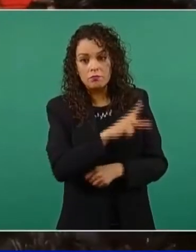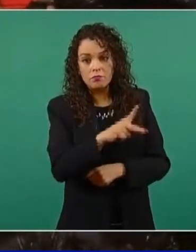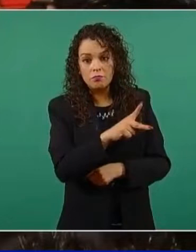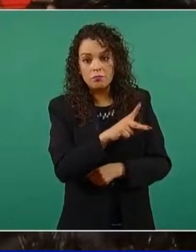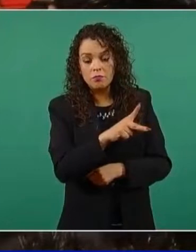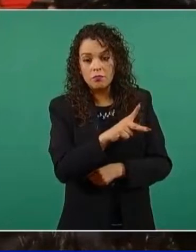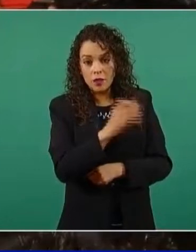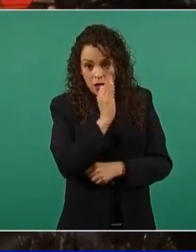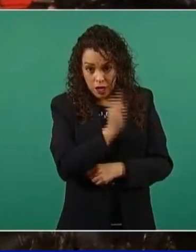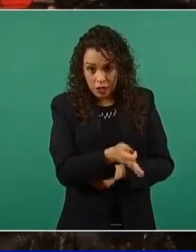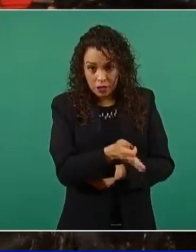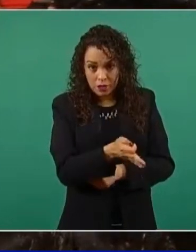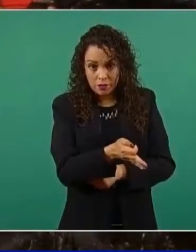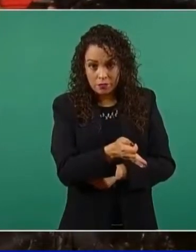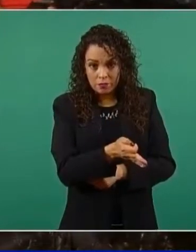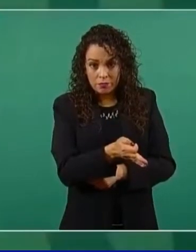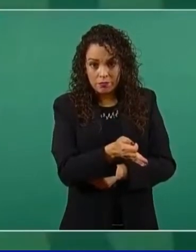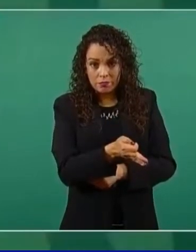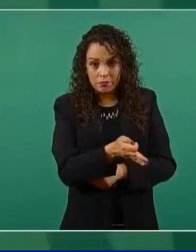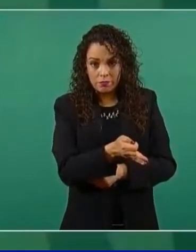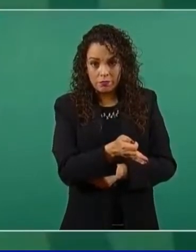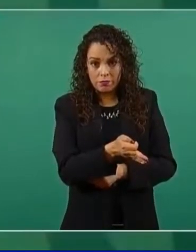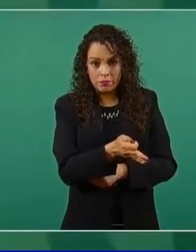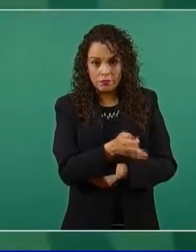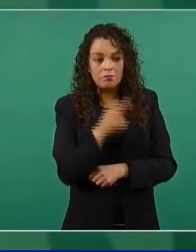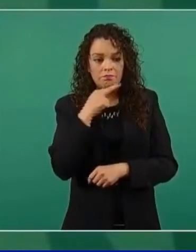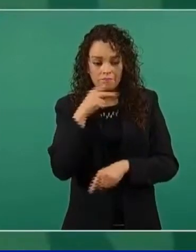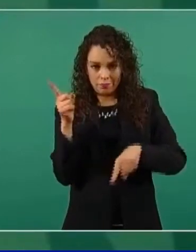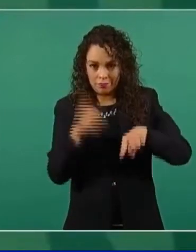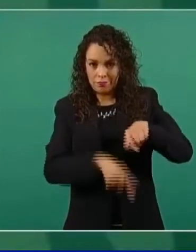Hidalgo tenía una frase que repetía a Juárez.